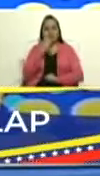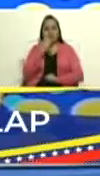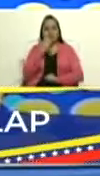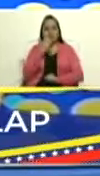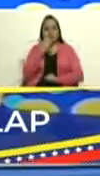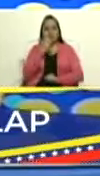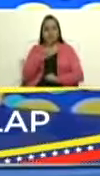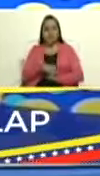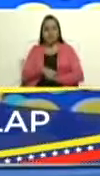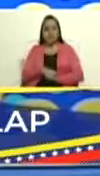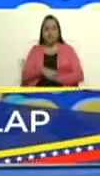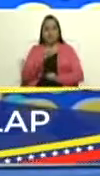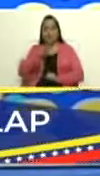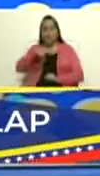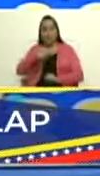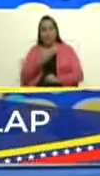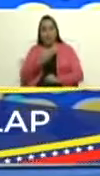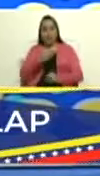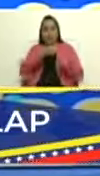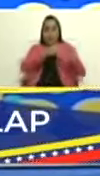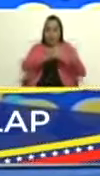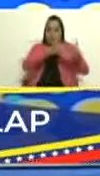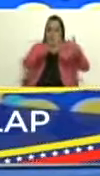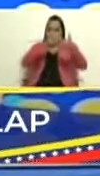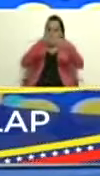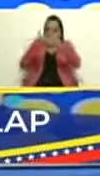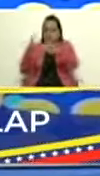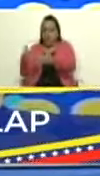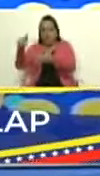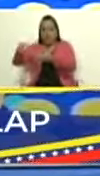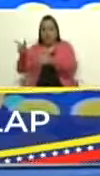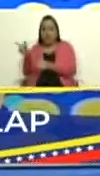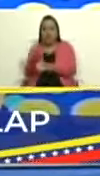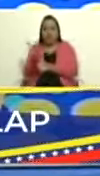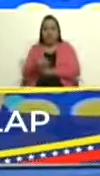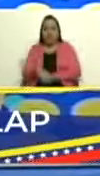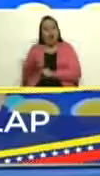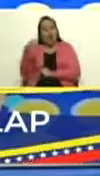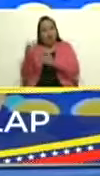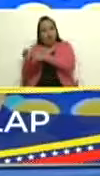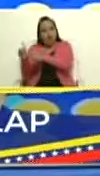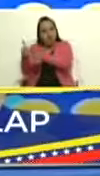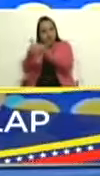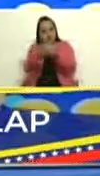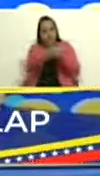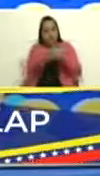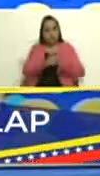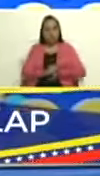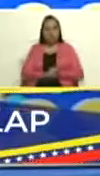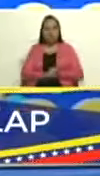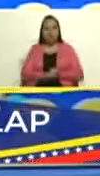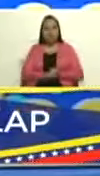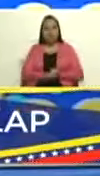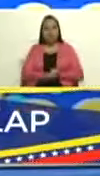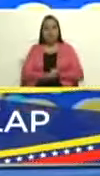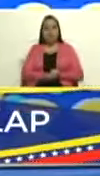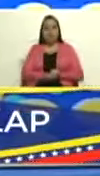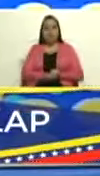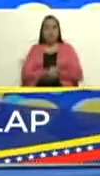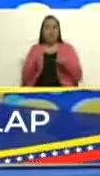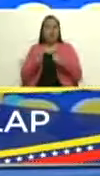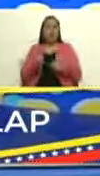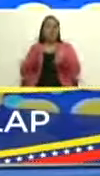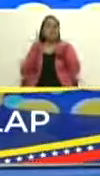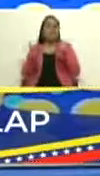Y no pudieron partir a Venezuela. Y otros se regresaron. La alternativa que